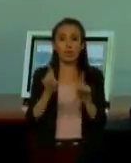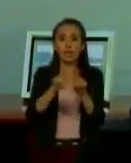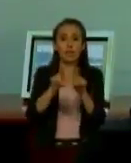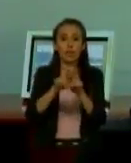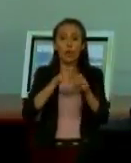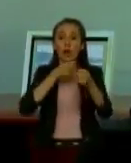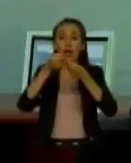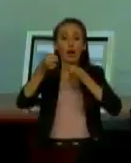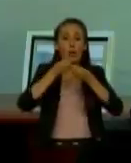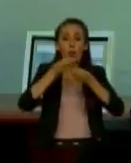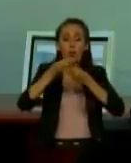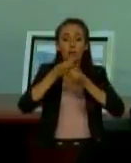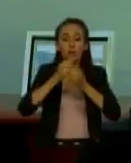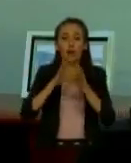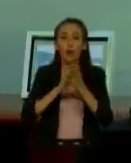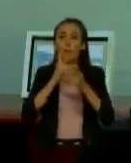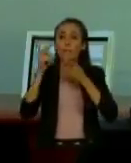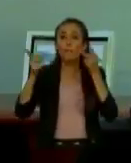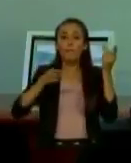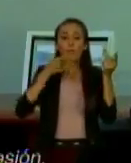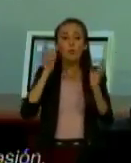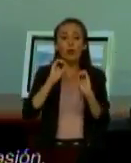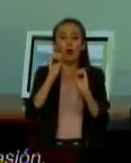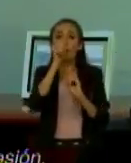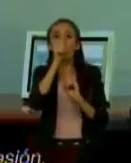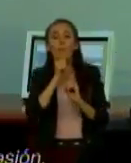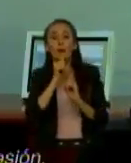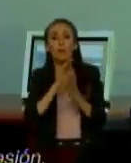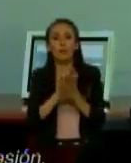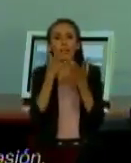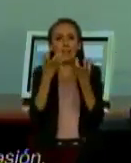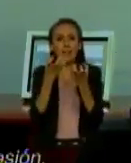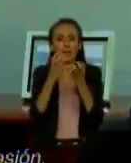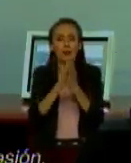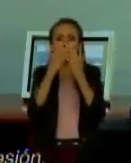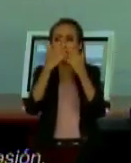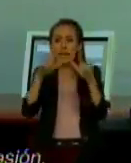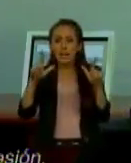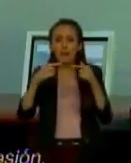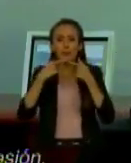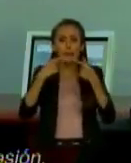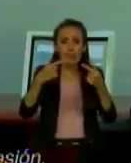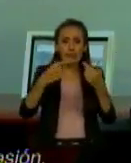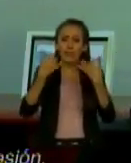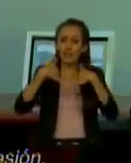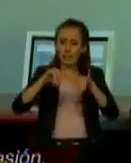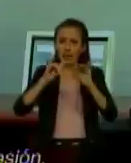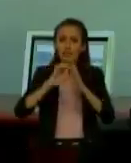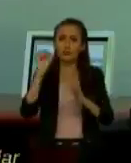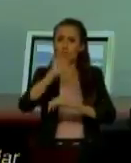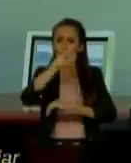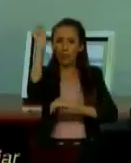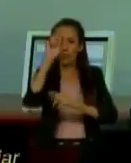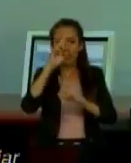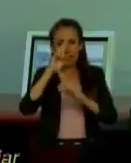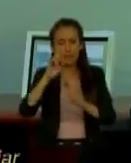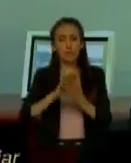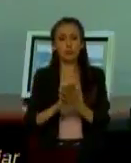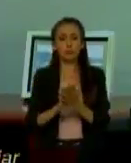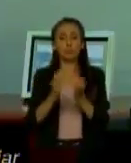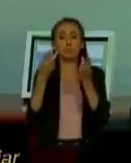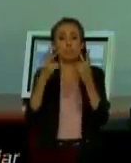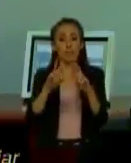comunicación, tanto públicos como privados, les pido que ejerzan su libertad de expresión, que ejerzan su derecho y la